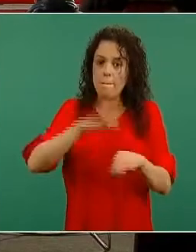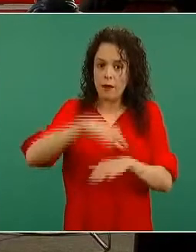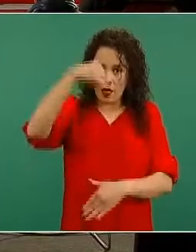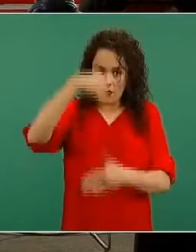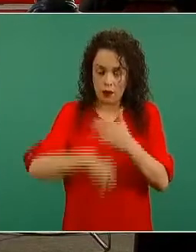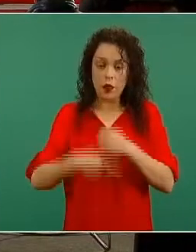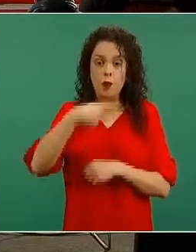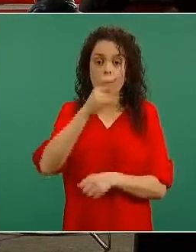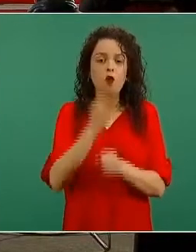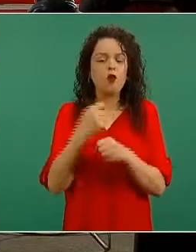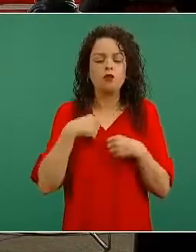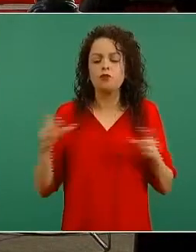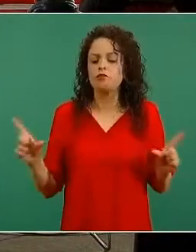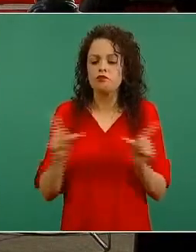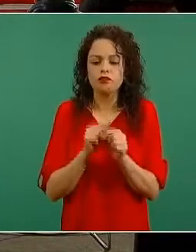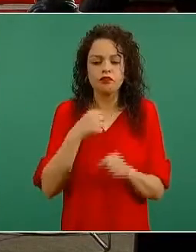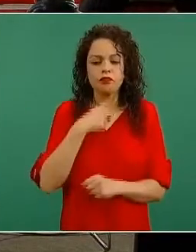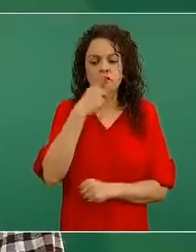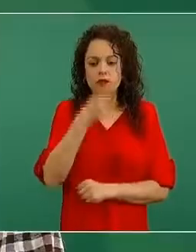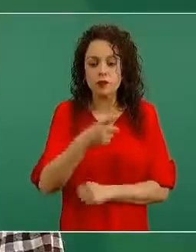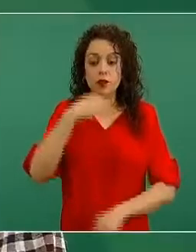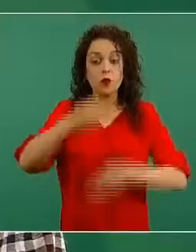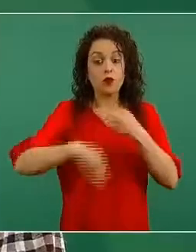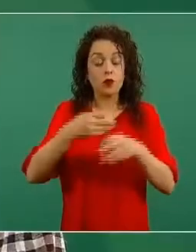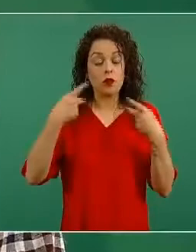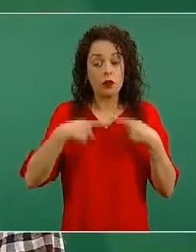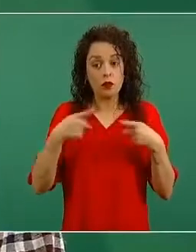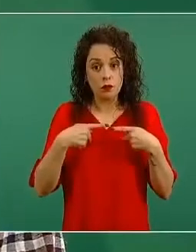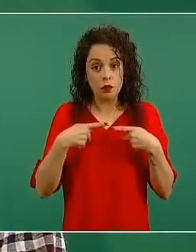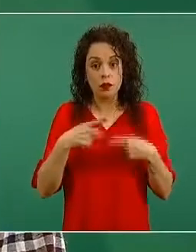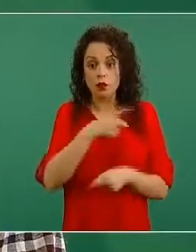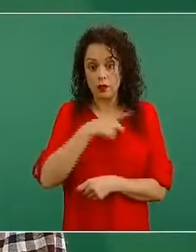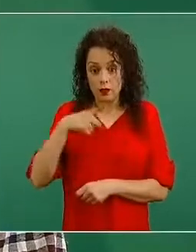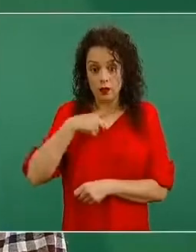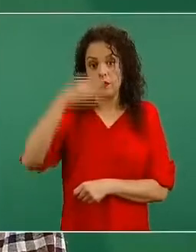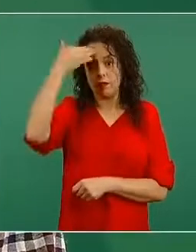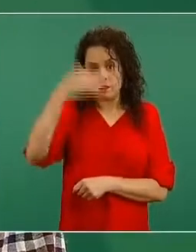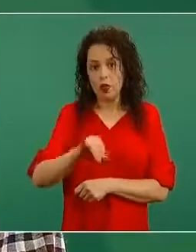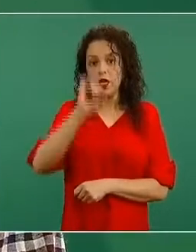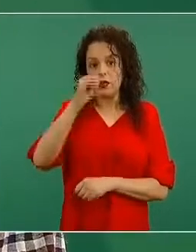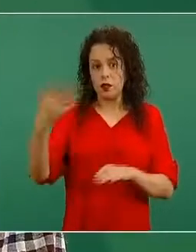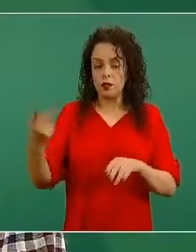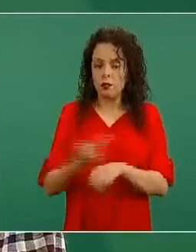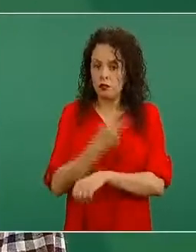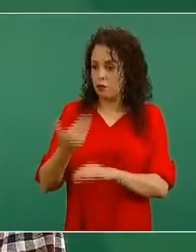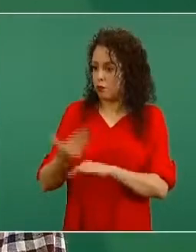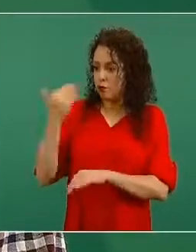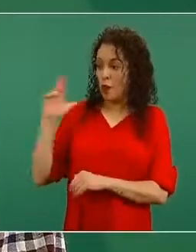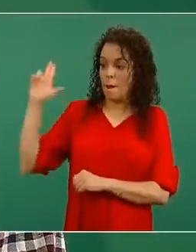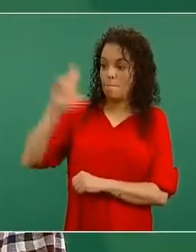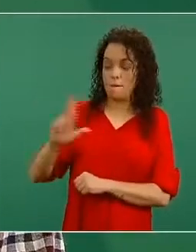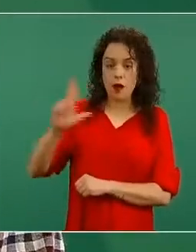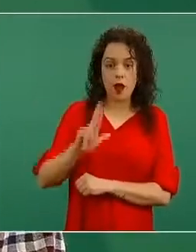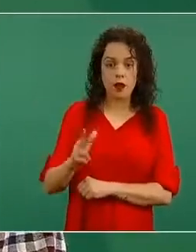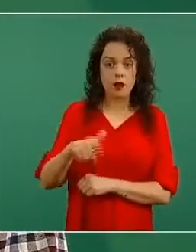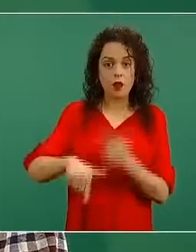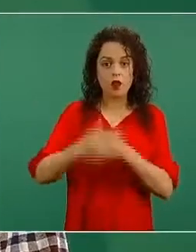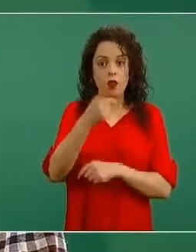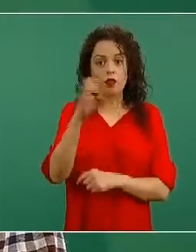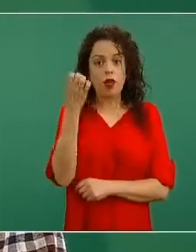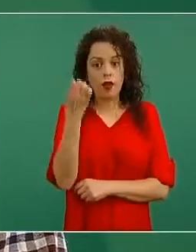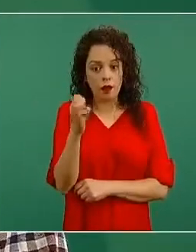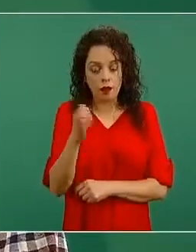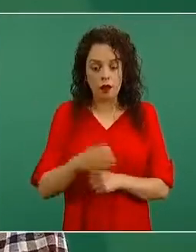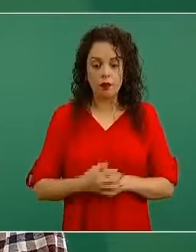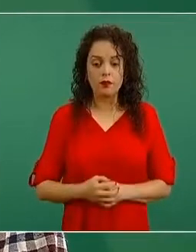decir que toda la población tome conocimiento que efectivamente el pasado 12 de enero, el martes del Pulso de la